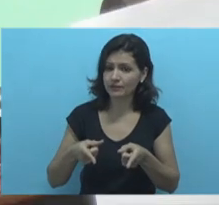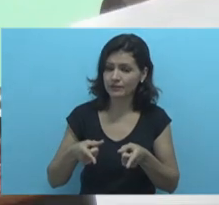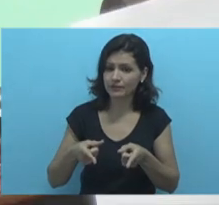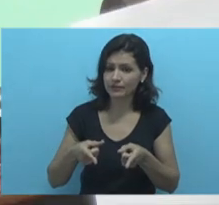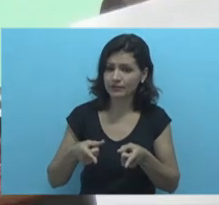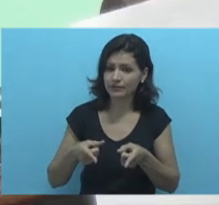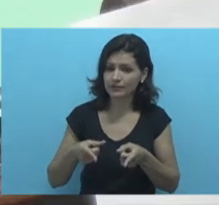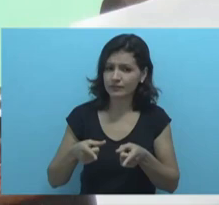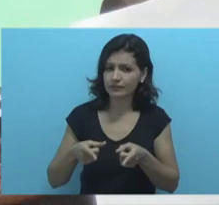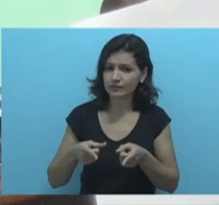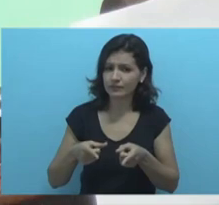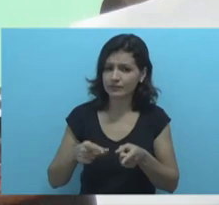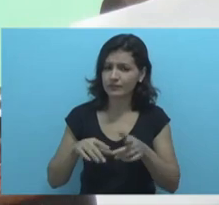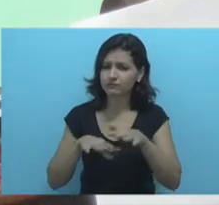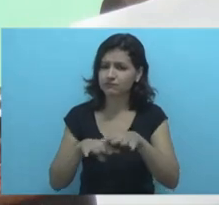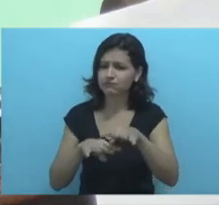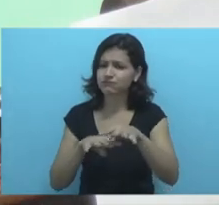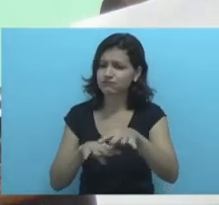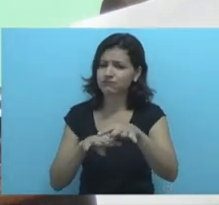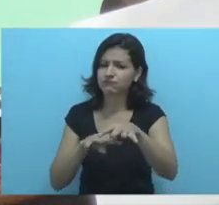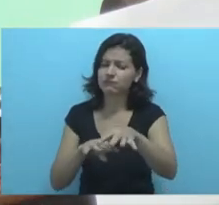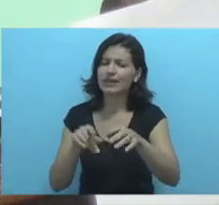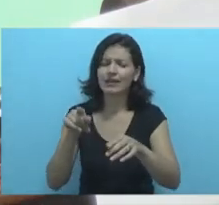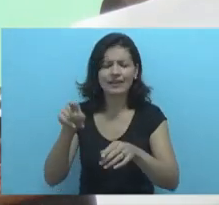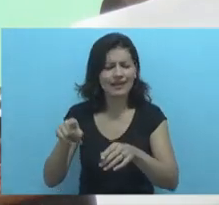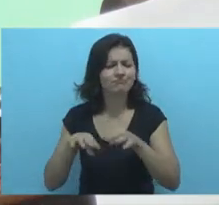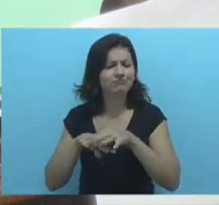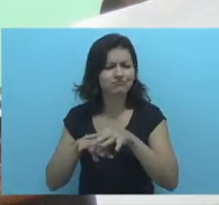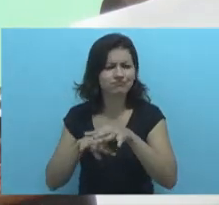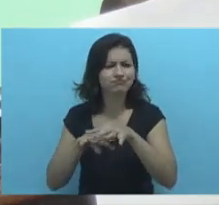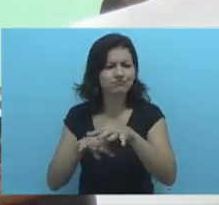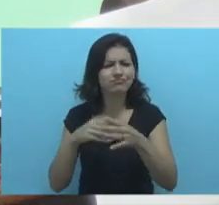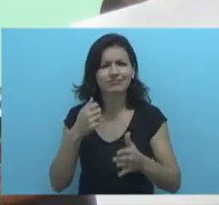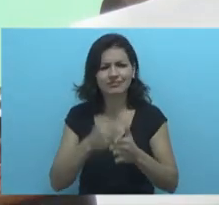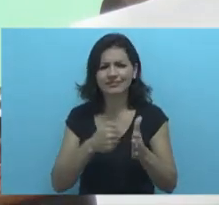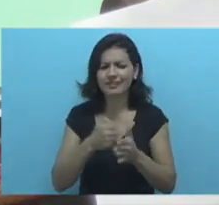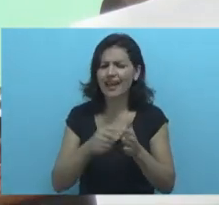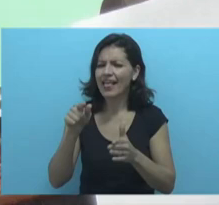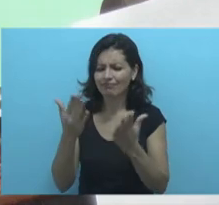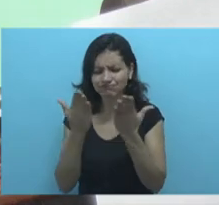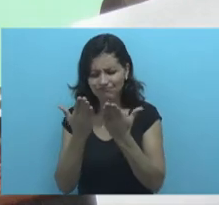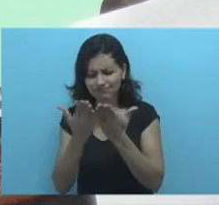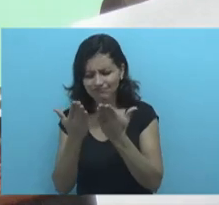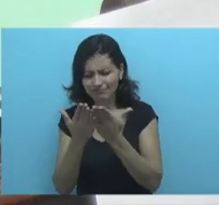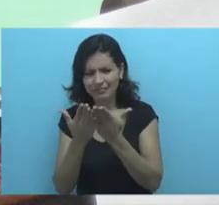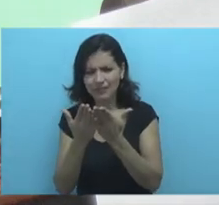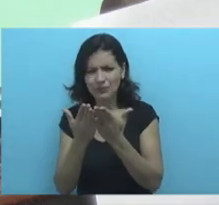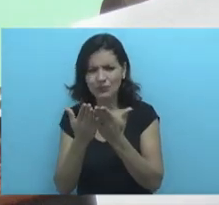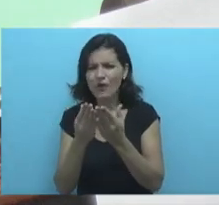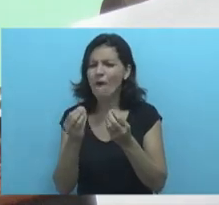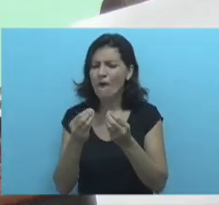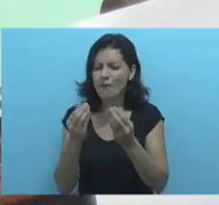un cuadro del MNR de ingeniería, Miguel era un militante que se formó acercándose